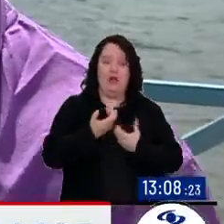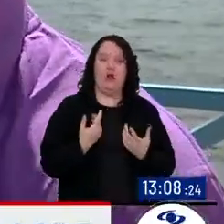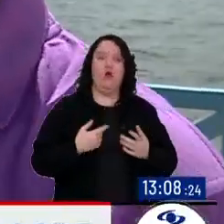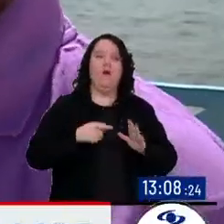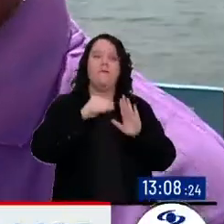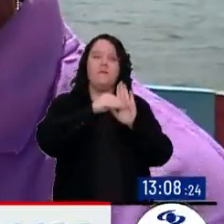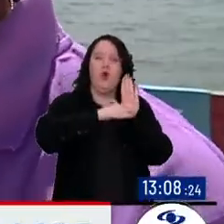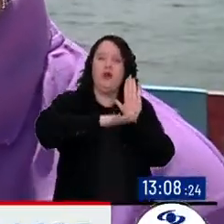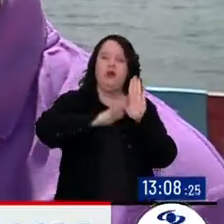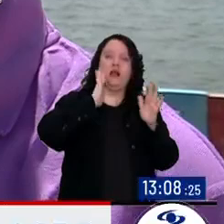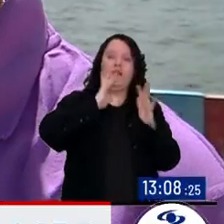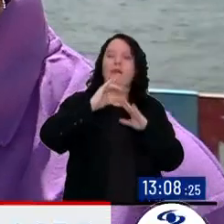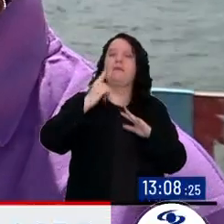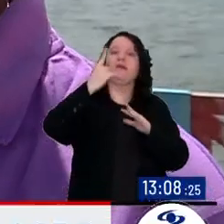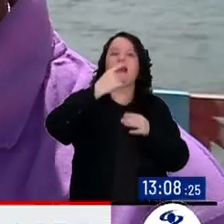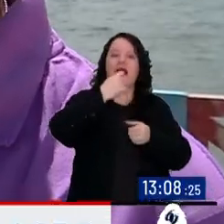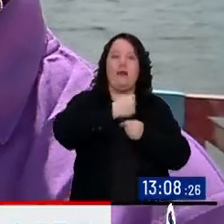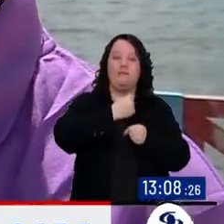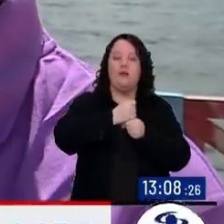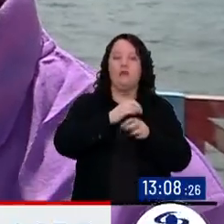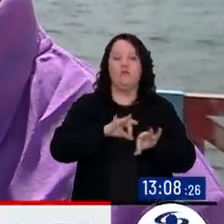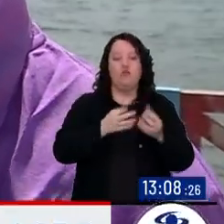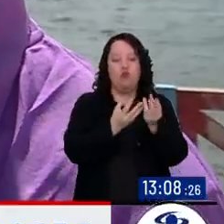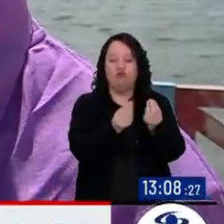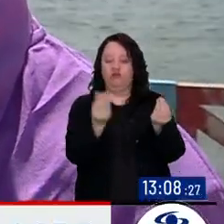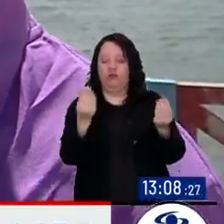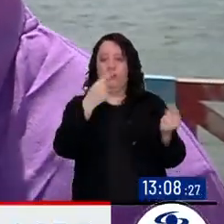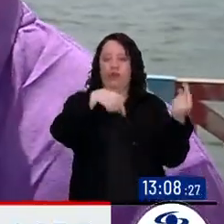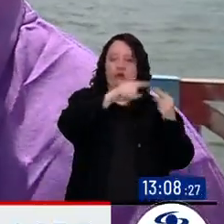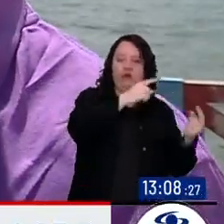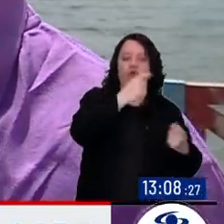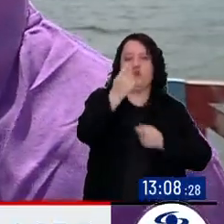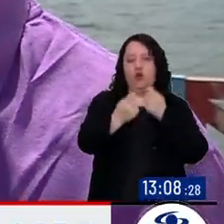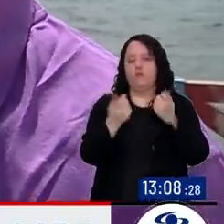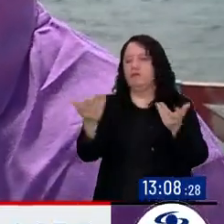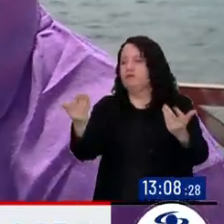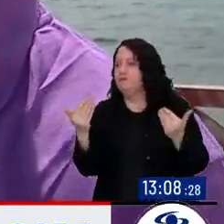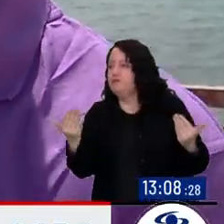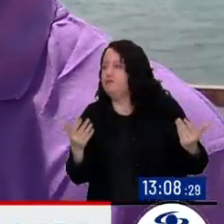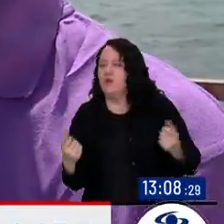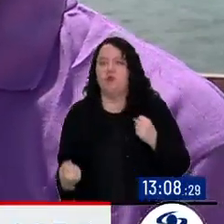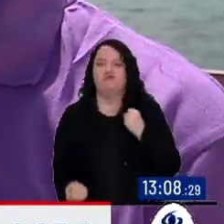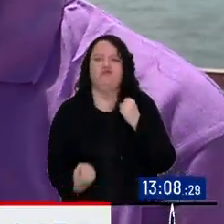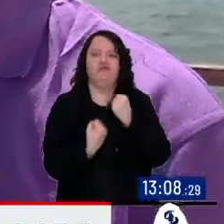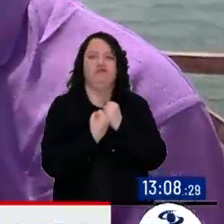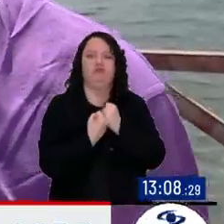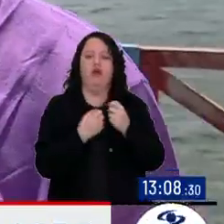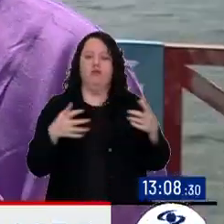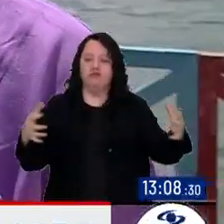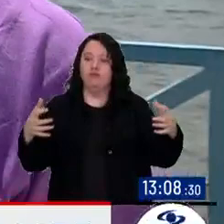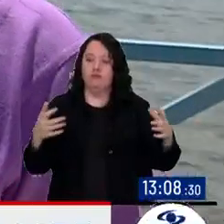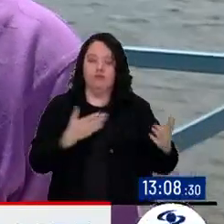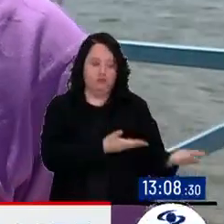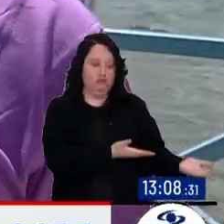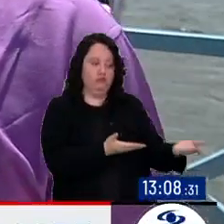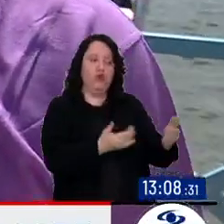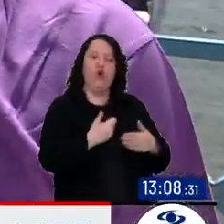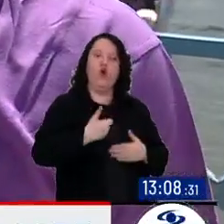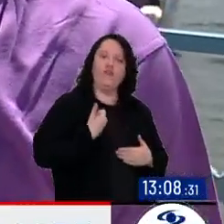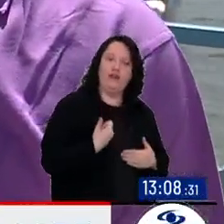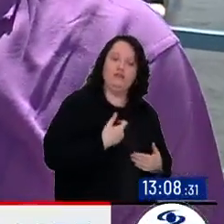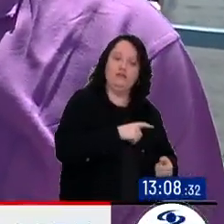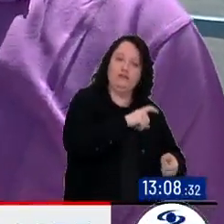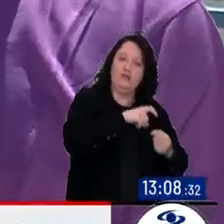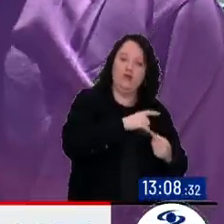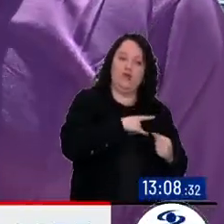del Estado del primer empleo. Tenemos que reunirnos con los gremios del turismo, del comercio, para que ellos nos apoyen dándole empleo a los jóvenes que han